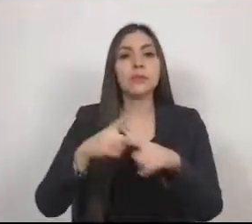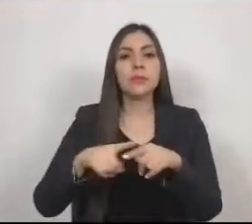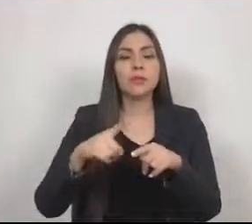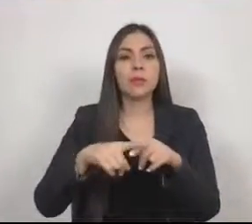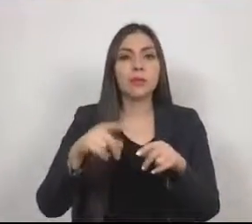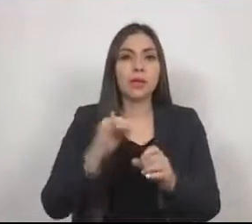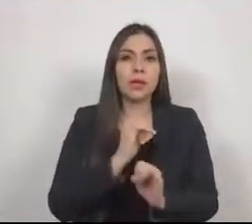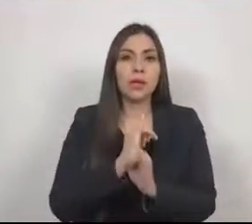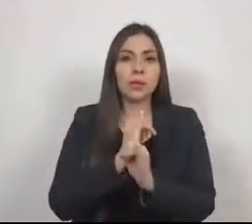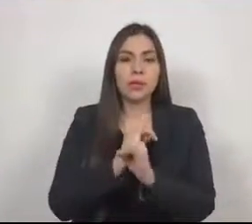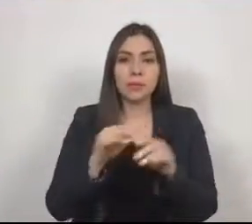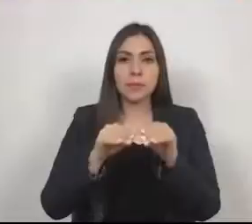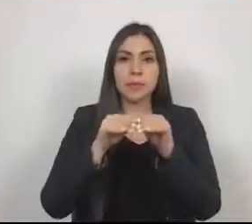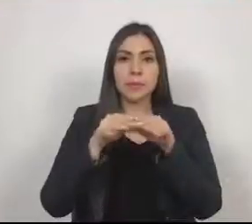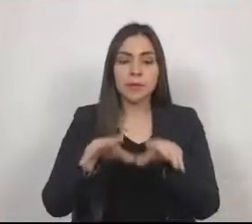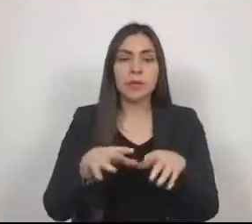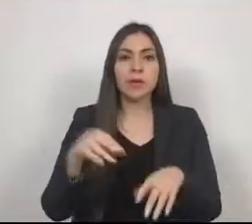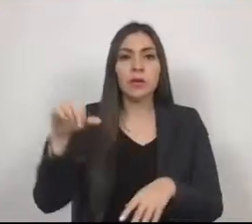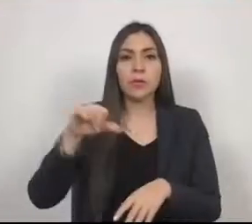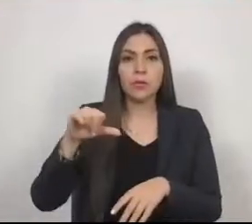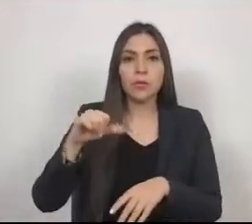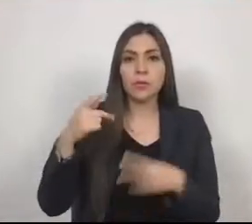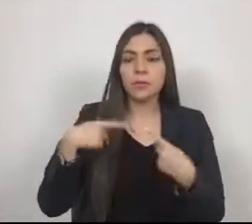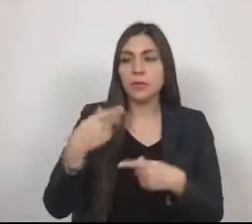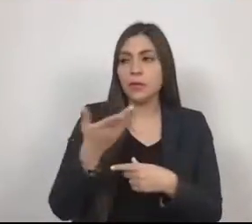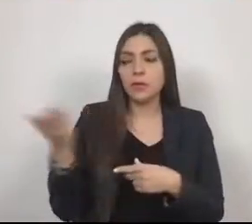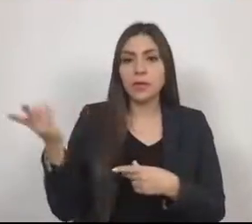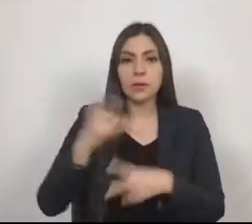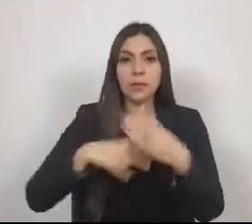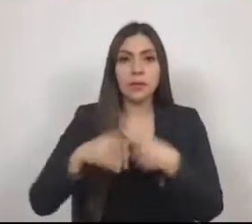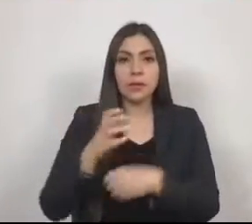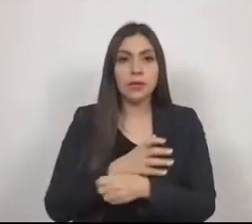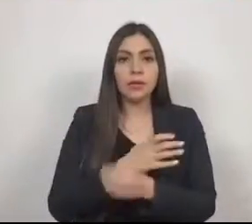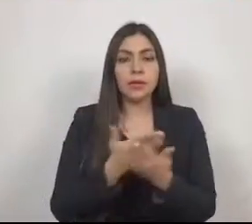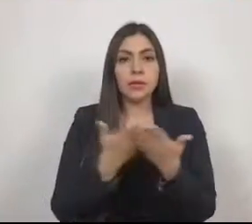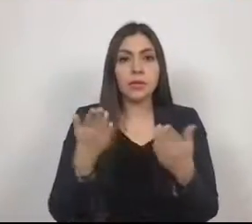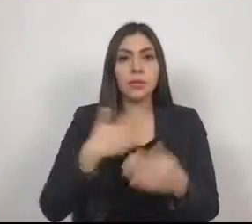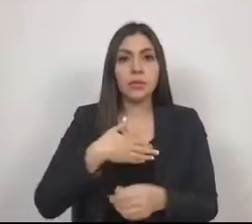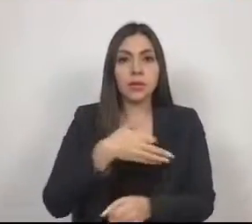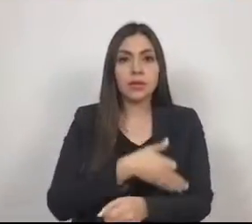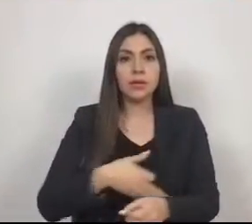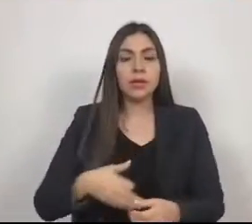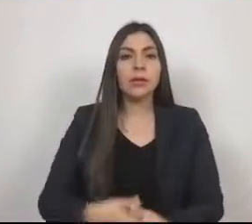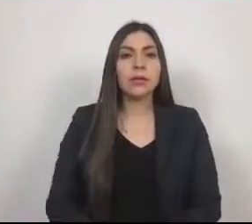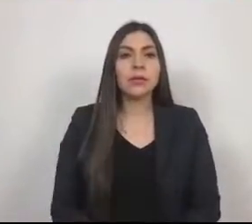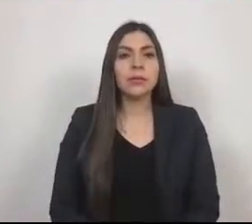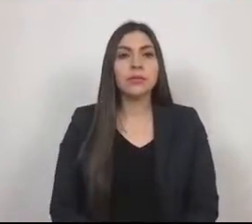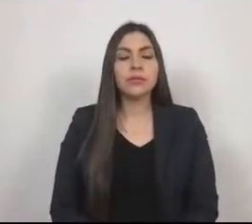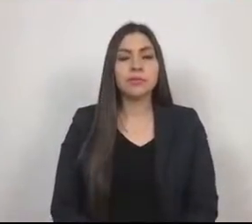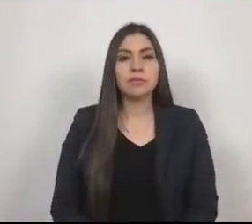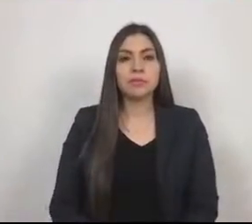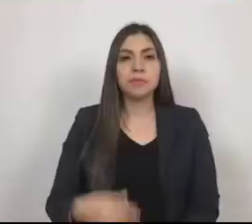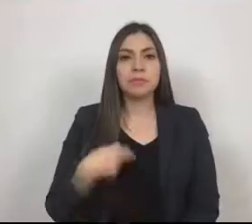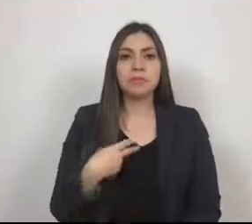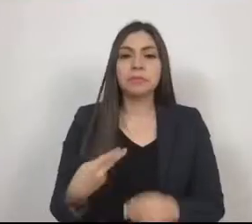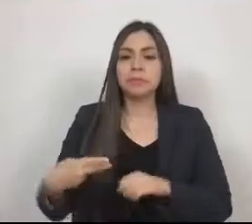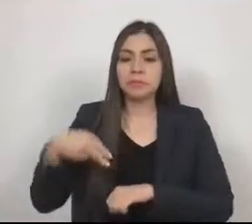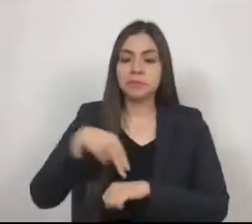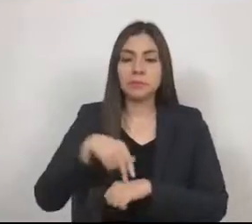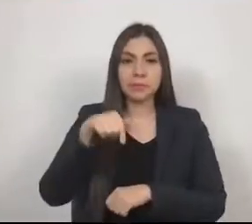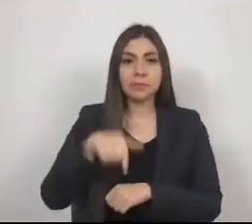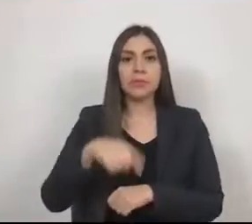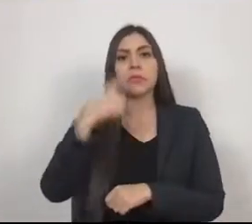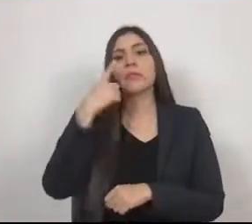quienes el día de hoy nos acompañan, buenas tardes. Acudo a esta soberanía para someter